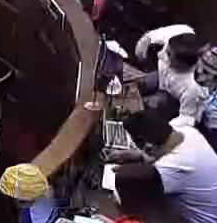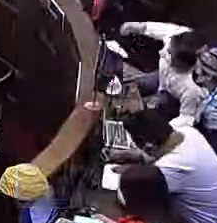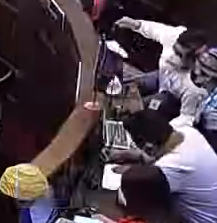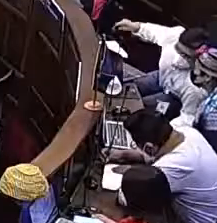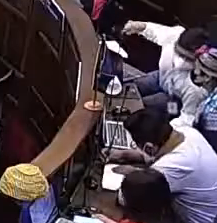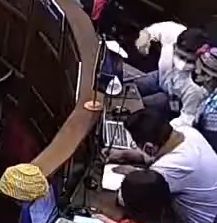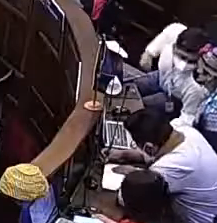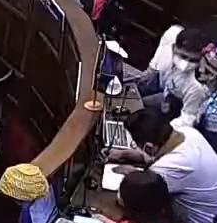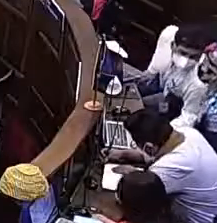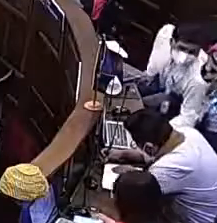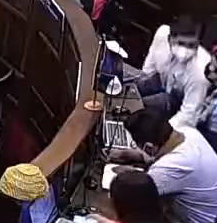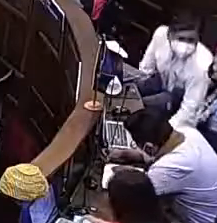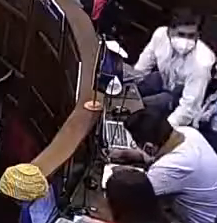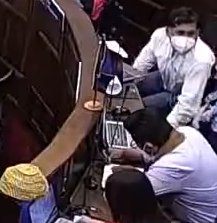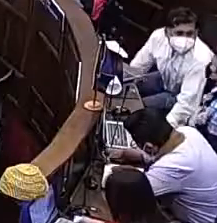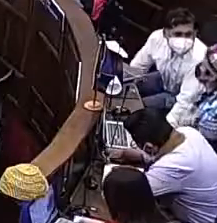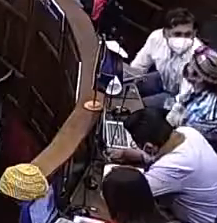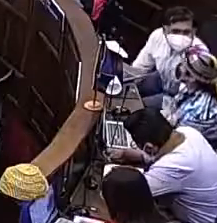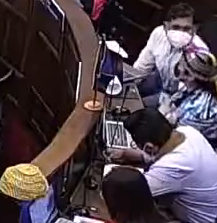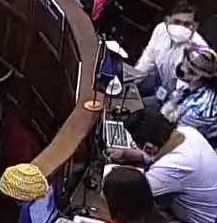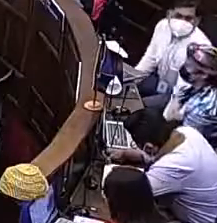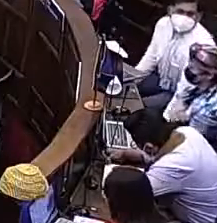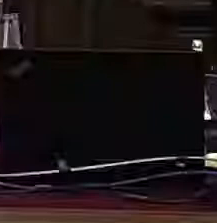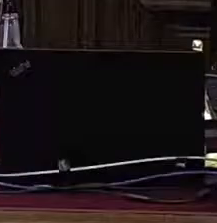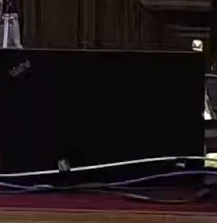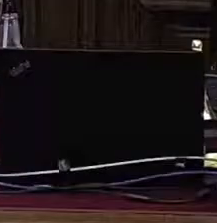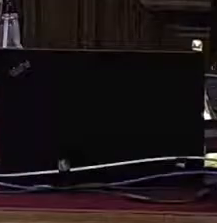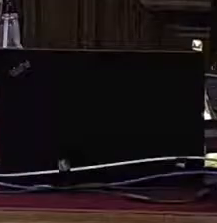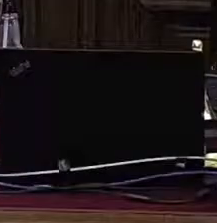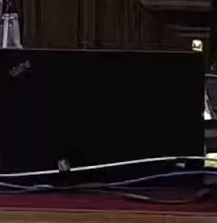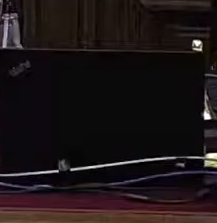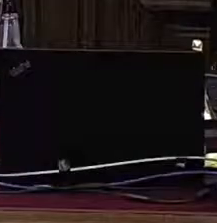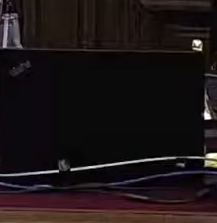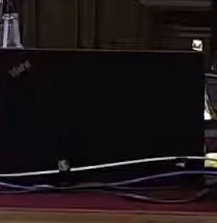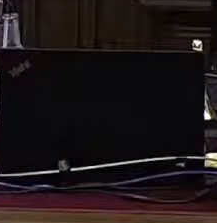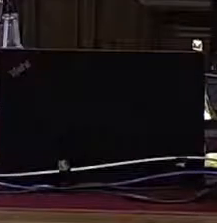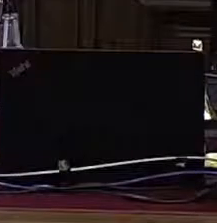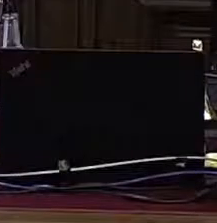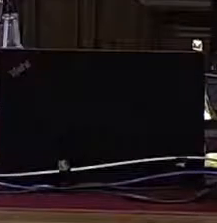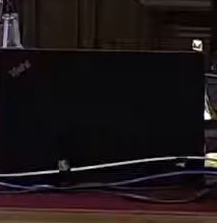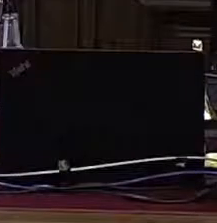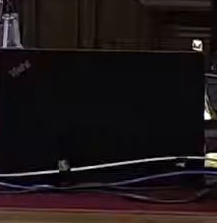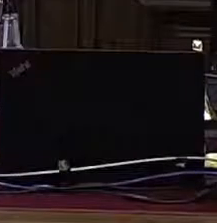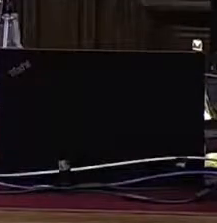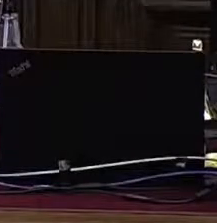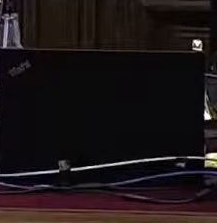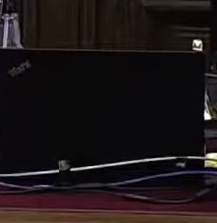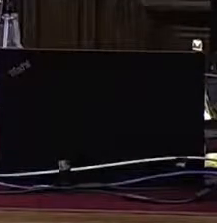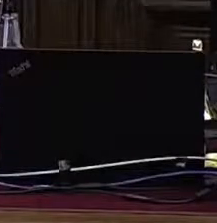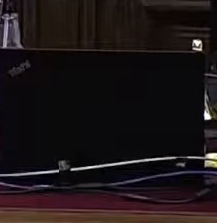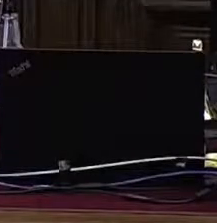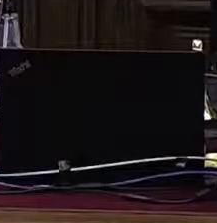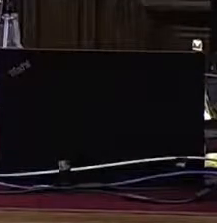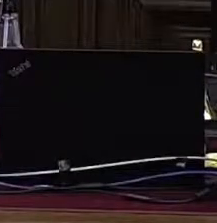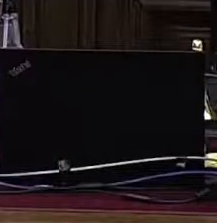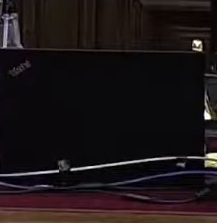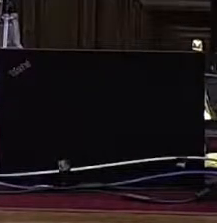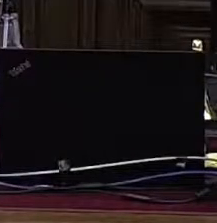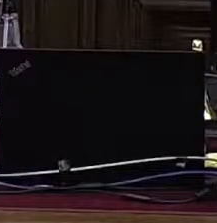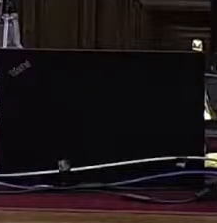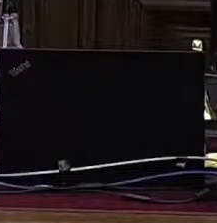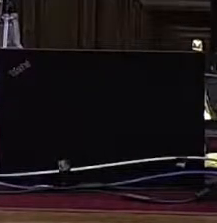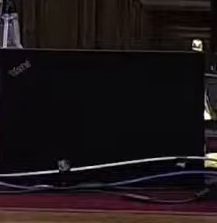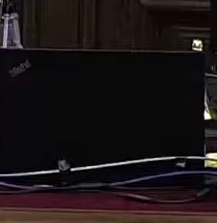a continuación tiene la palabra para hacer su discurso de apertura la convencional constituyente carolina sepúlveda